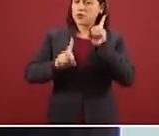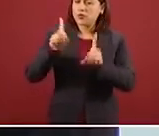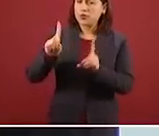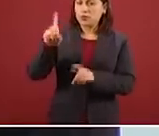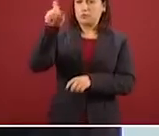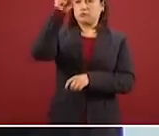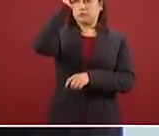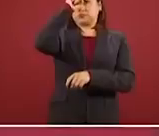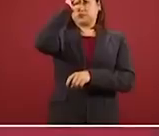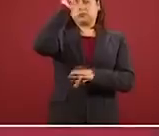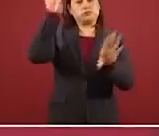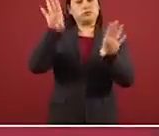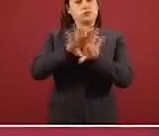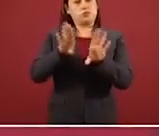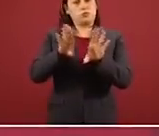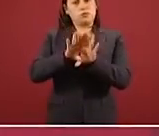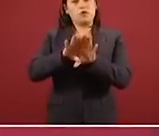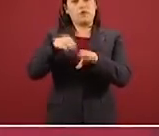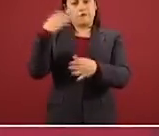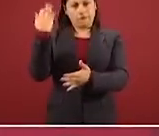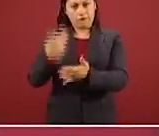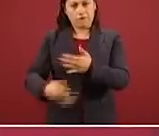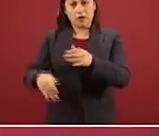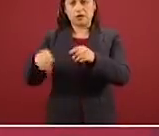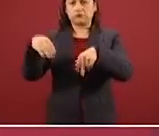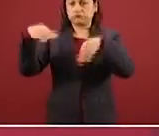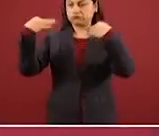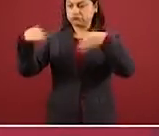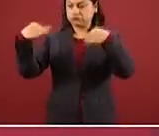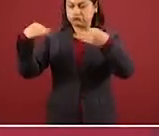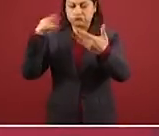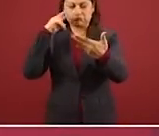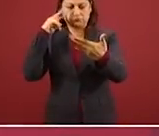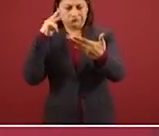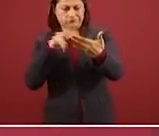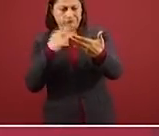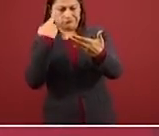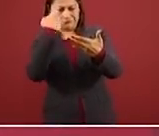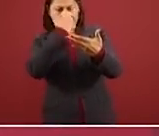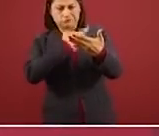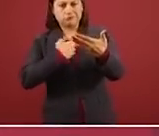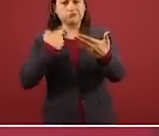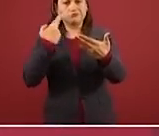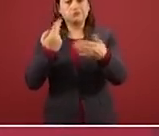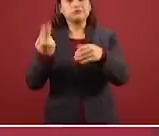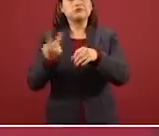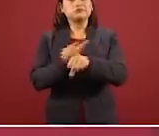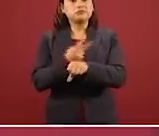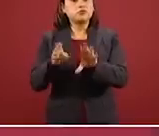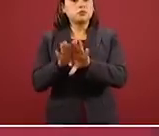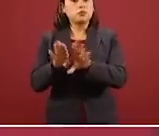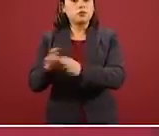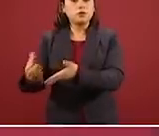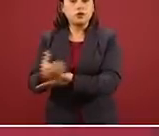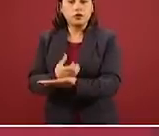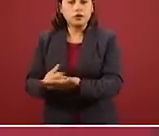los títulos de concesión para especular en el mercado financiero.